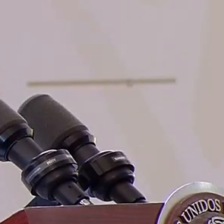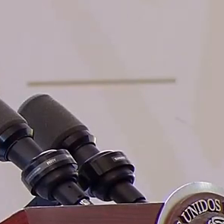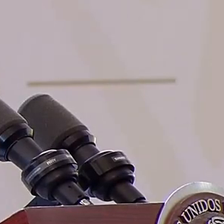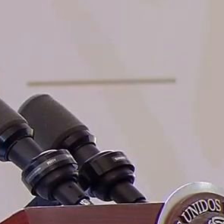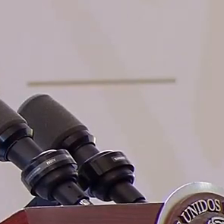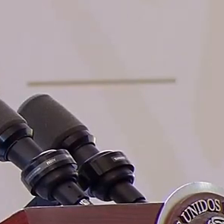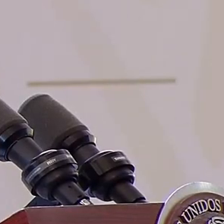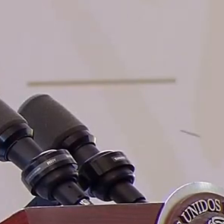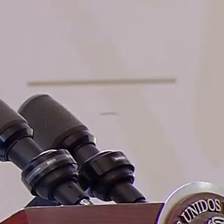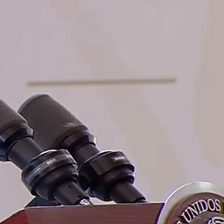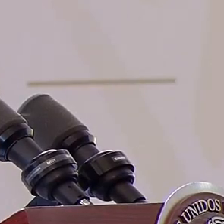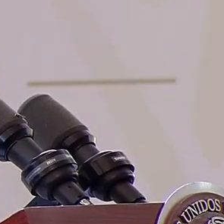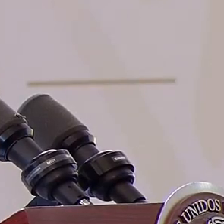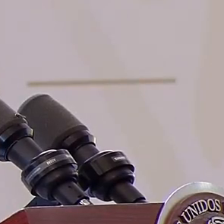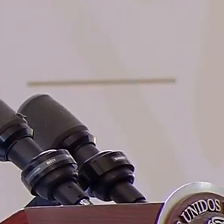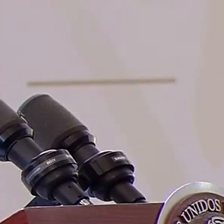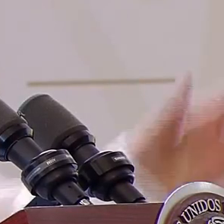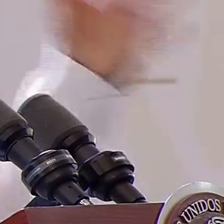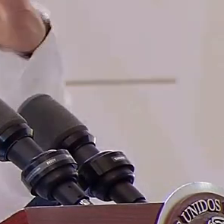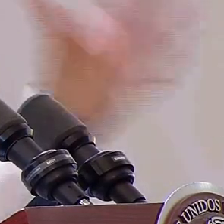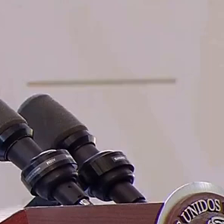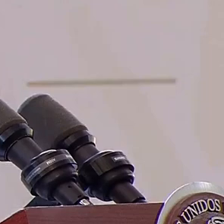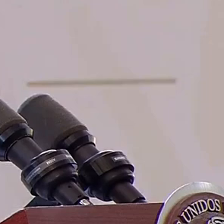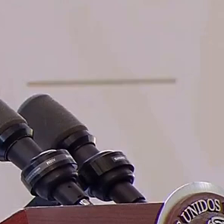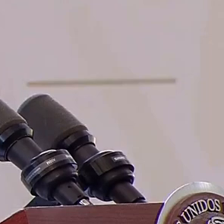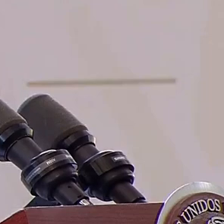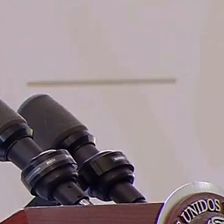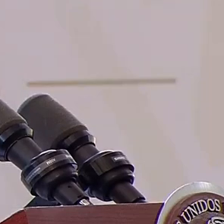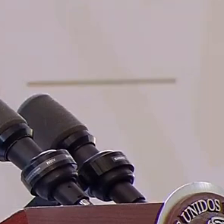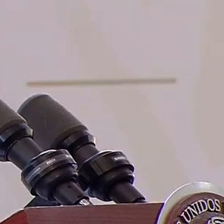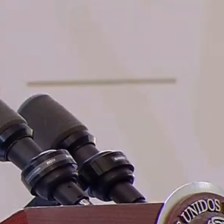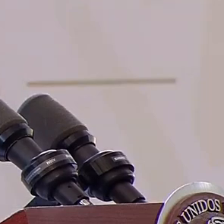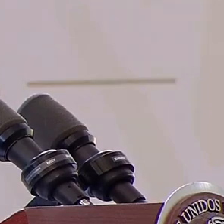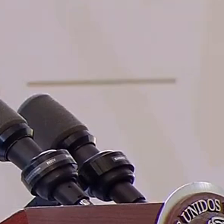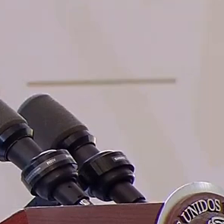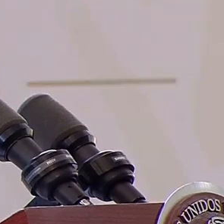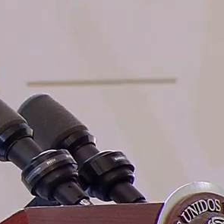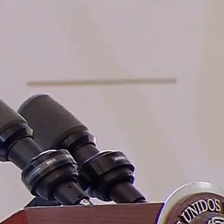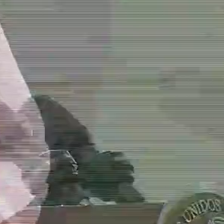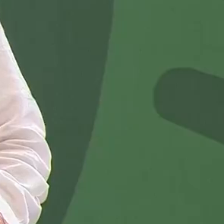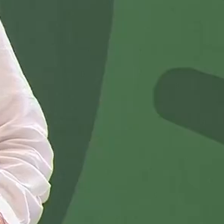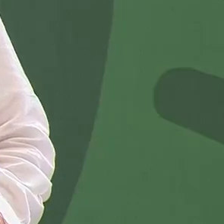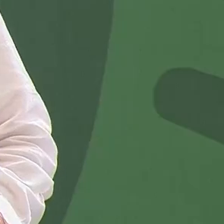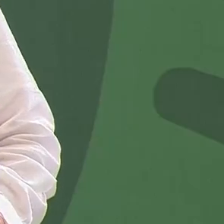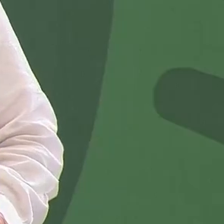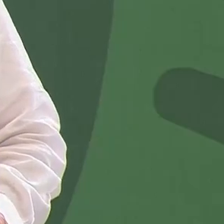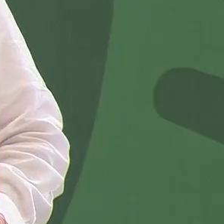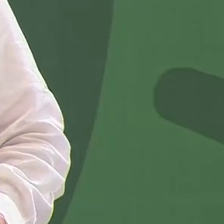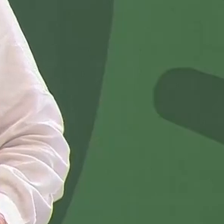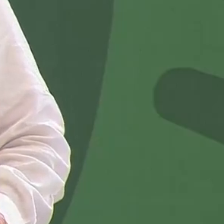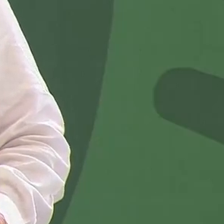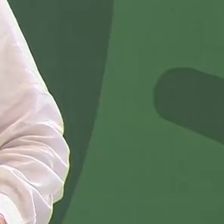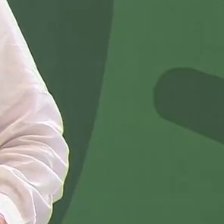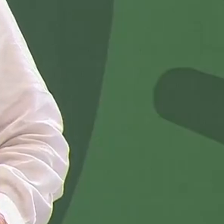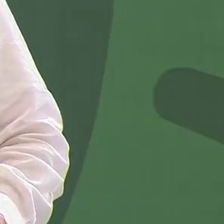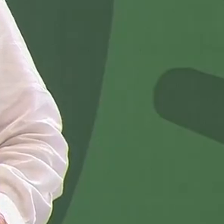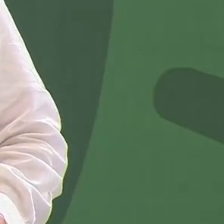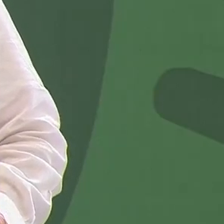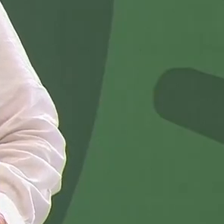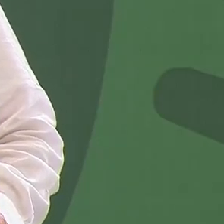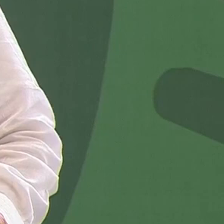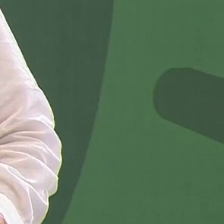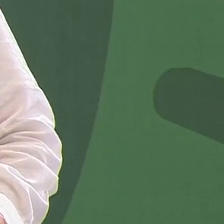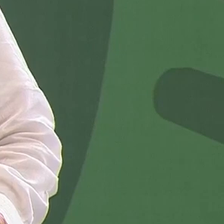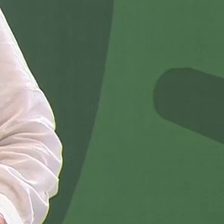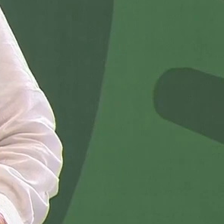particularmente mango. Muchos se extrañan porque, bueno, somos primer lugar en maíz blanco, no solo en